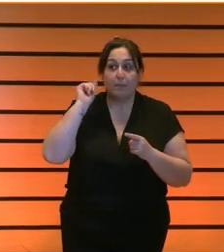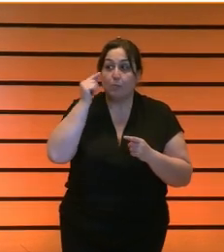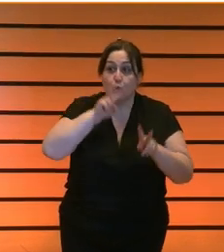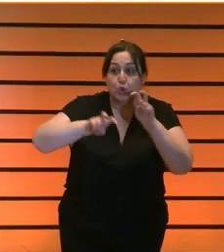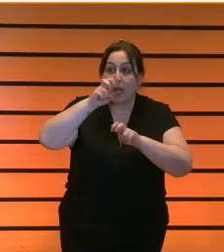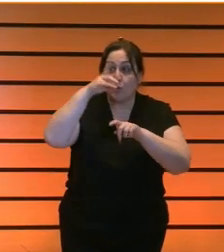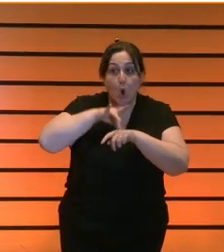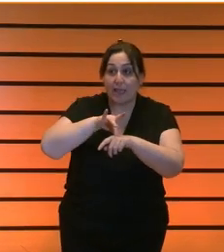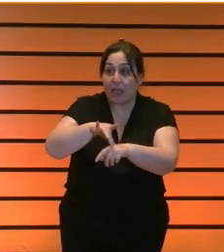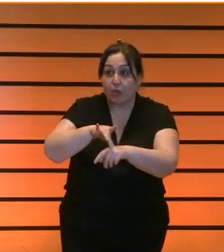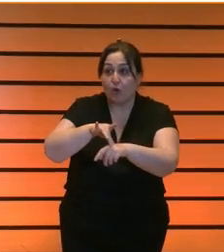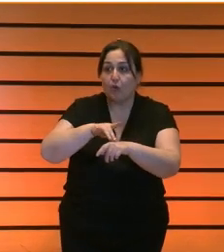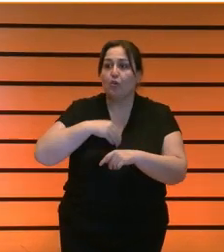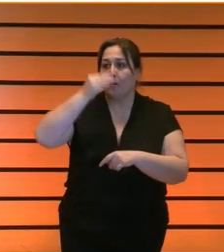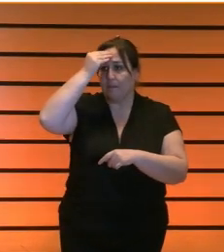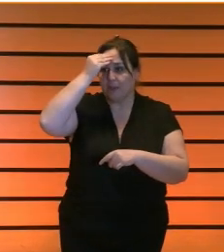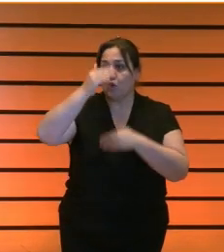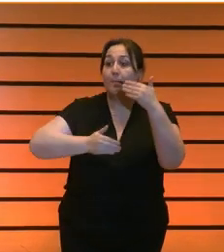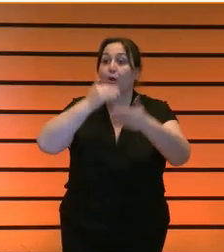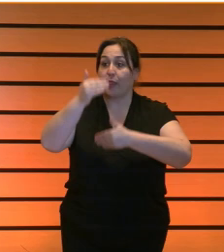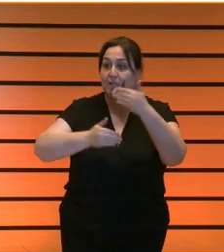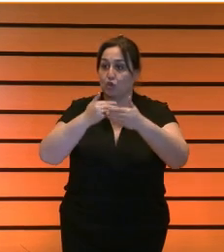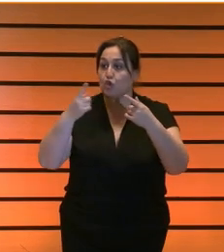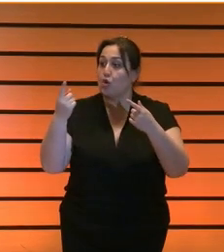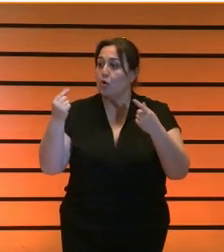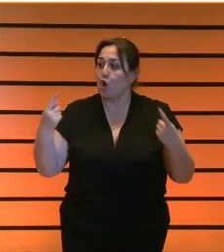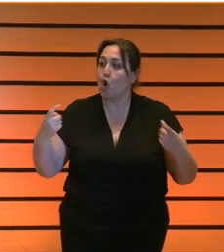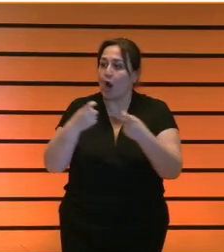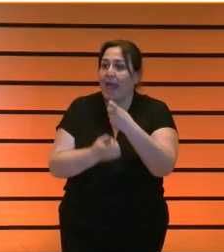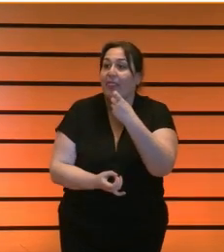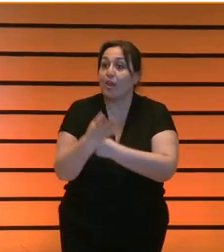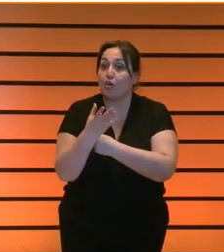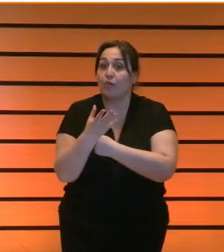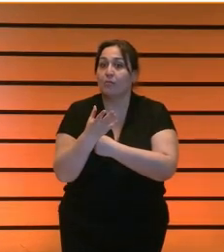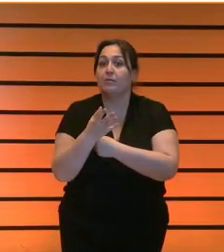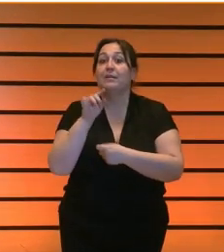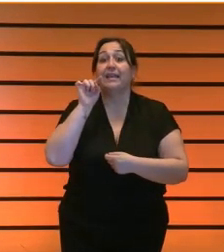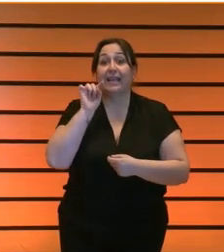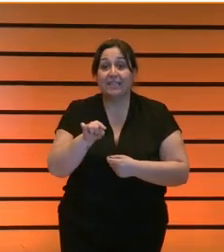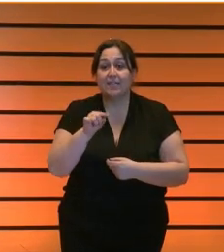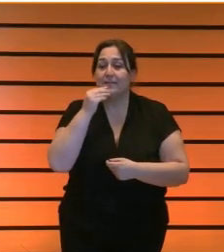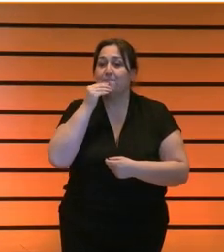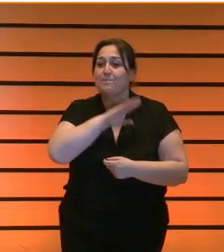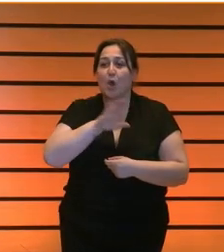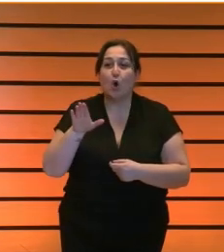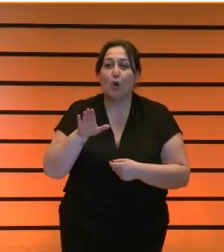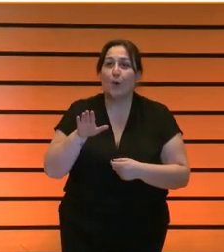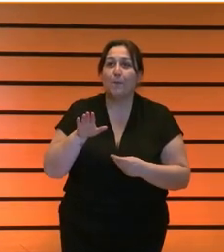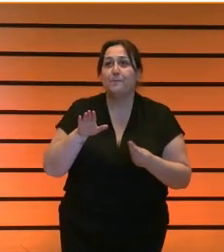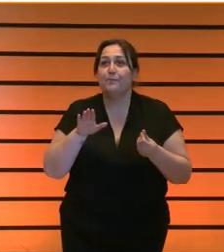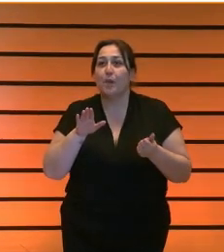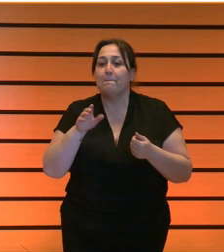y yo creo que los procesos de cocreación es en el es el mejor